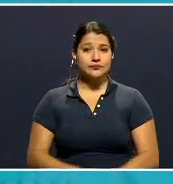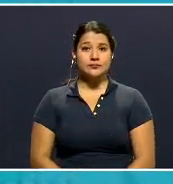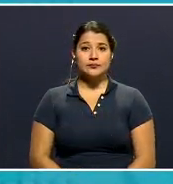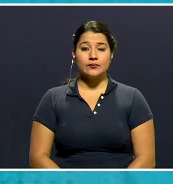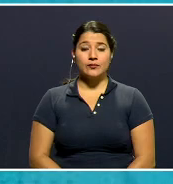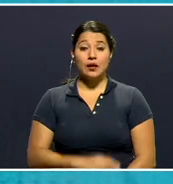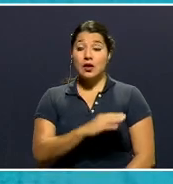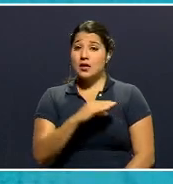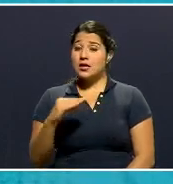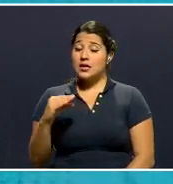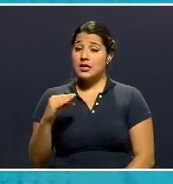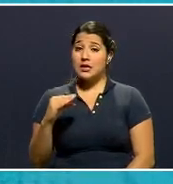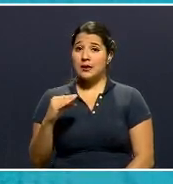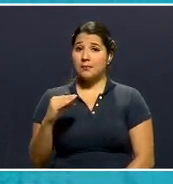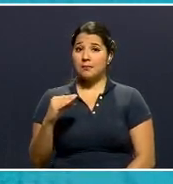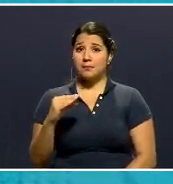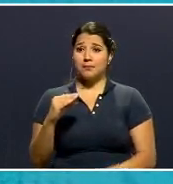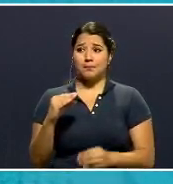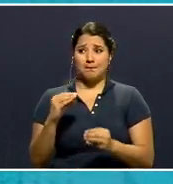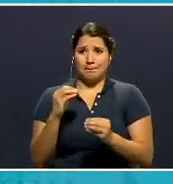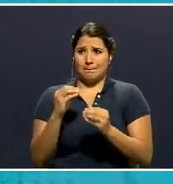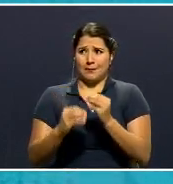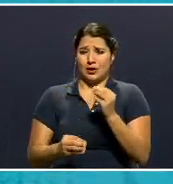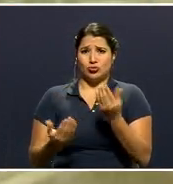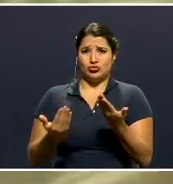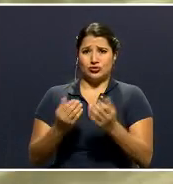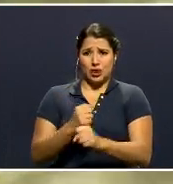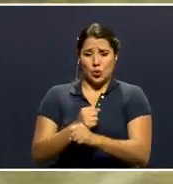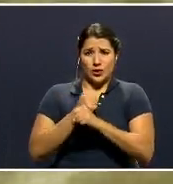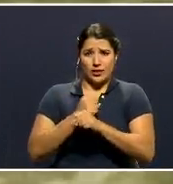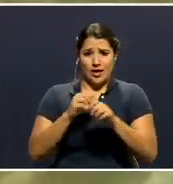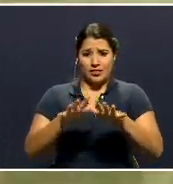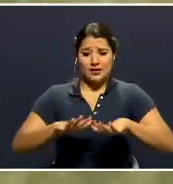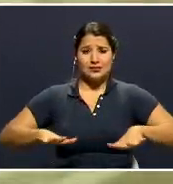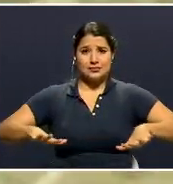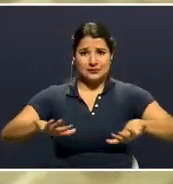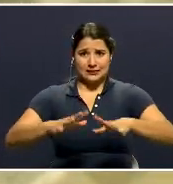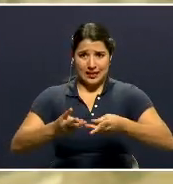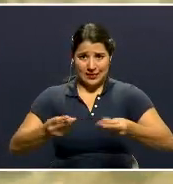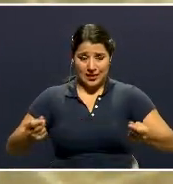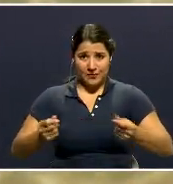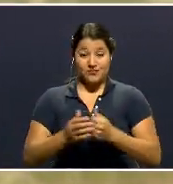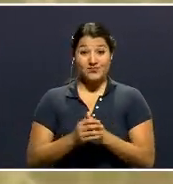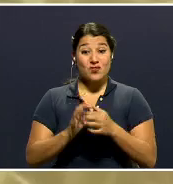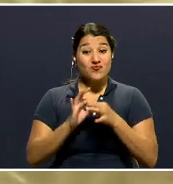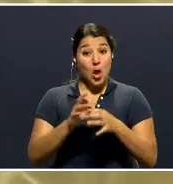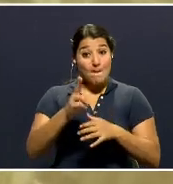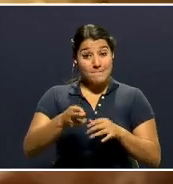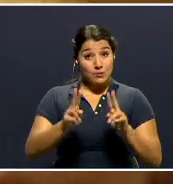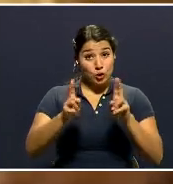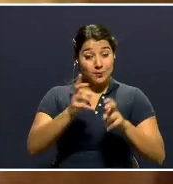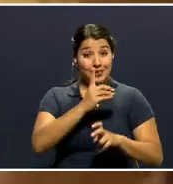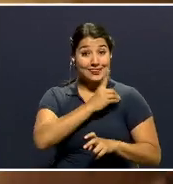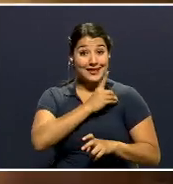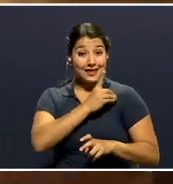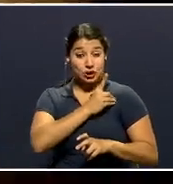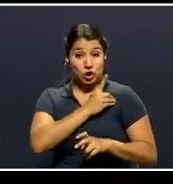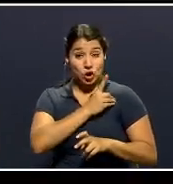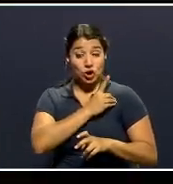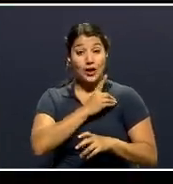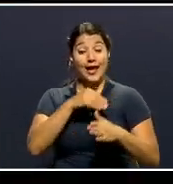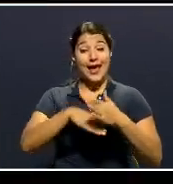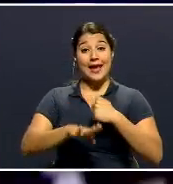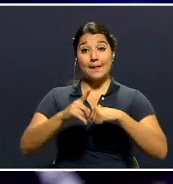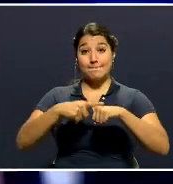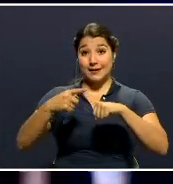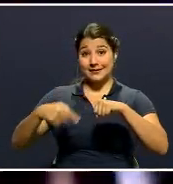indígenas y mucho menos de la seguridad territorial. Precisamente sobre este mismo tema, el director regional de Pérez Celedón